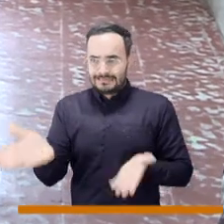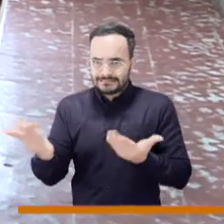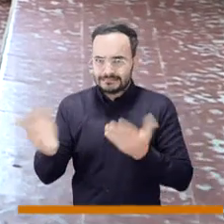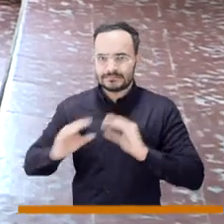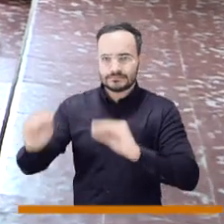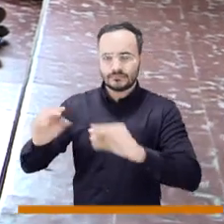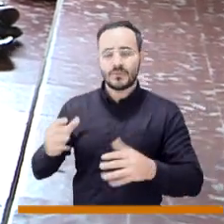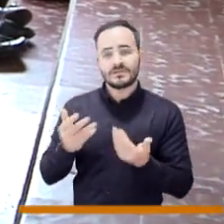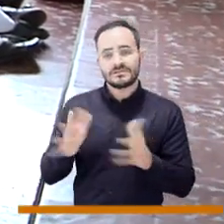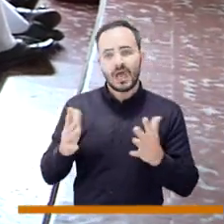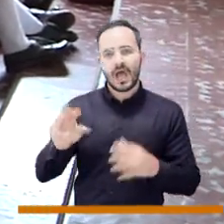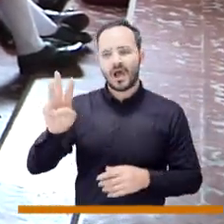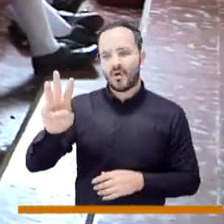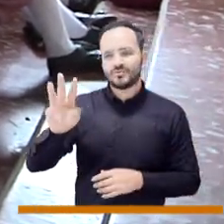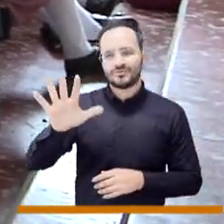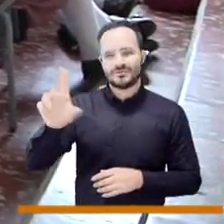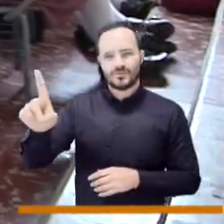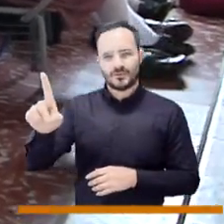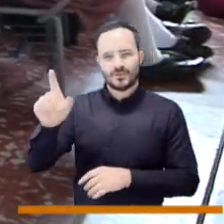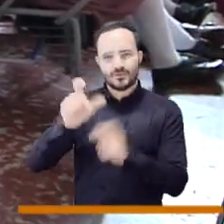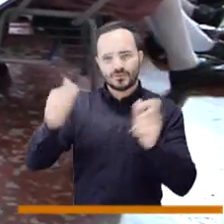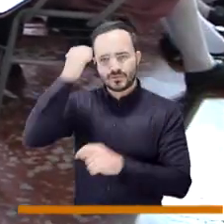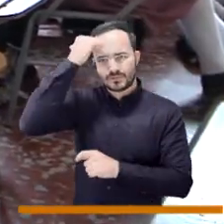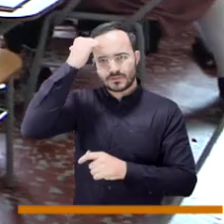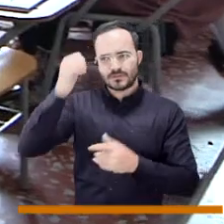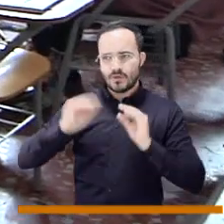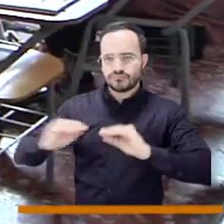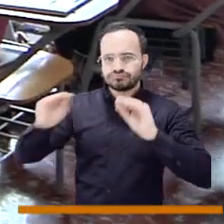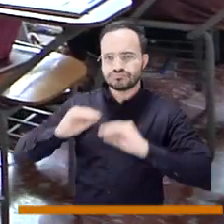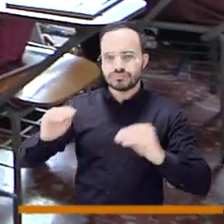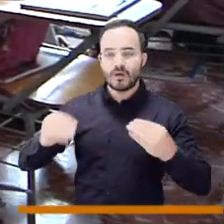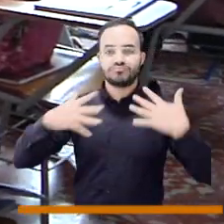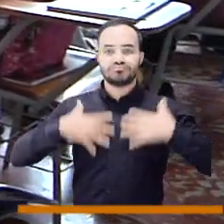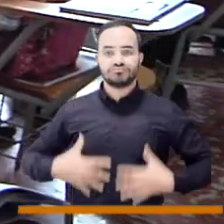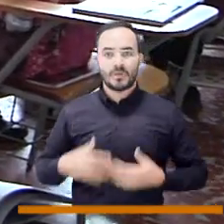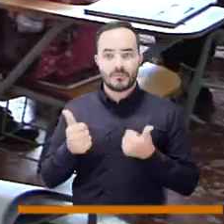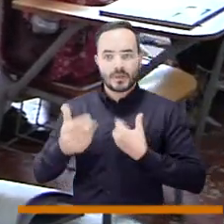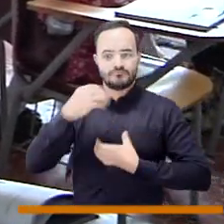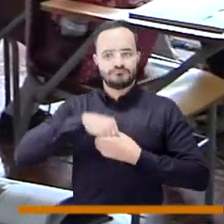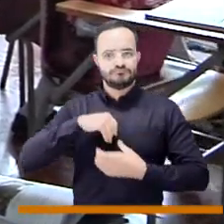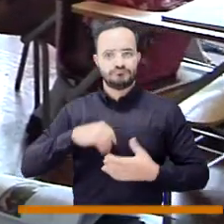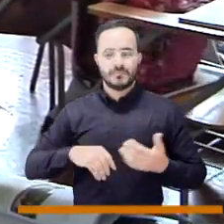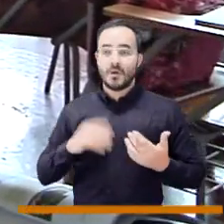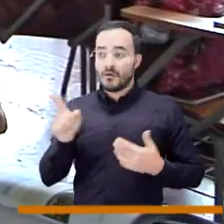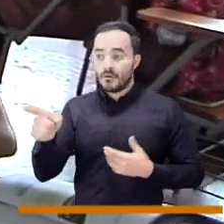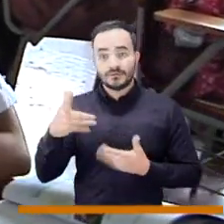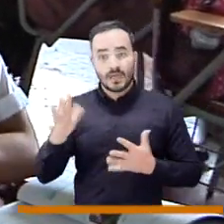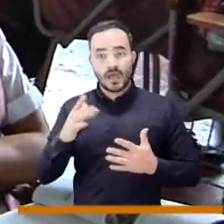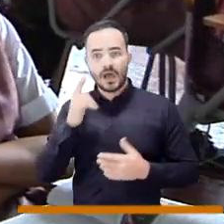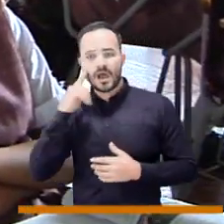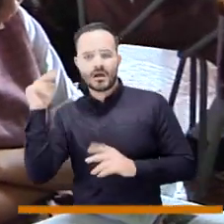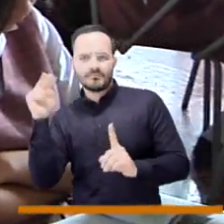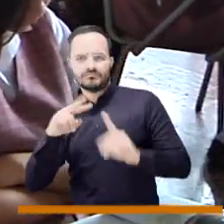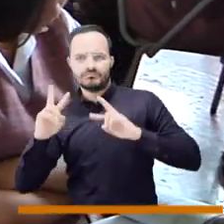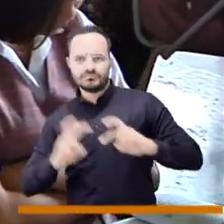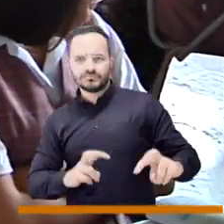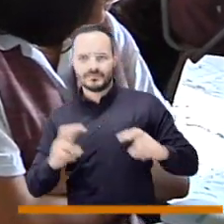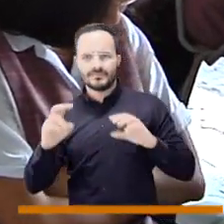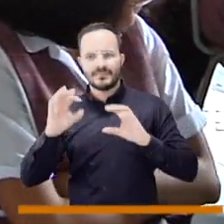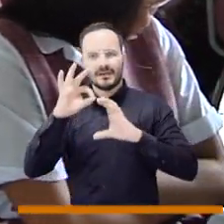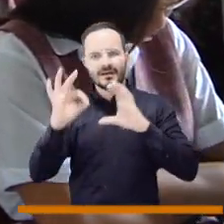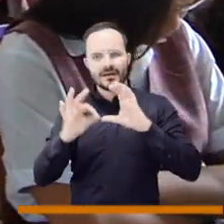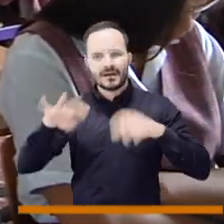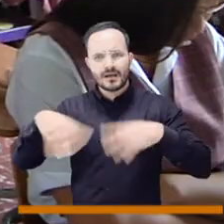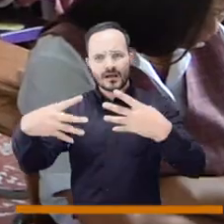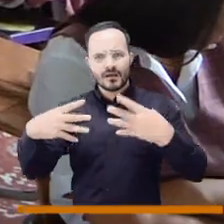tenido 851 docentes formados, que han alcanzado incluso mejoras en su clasificación según el marco